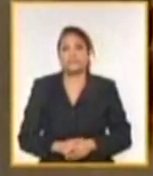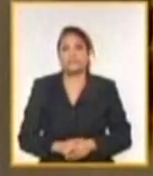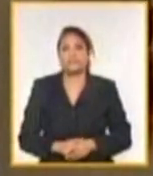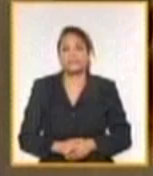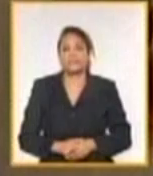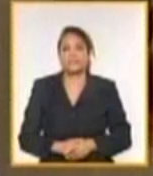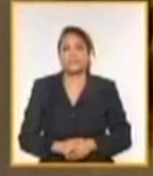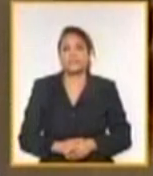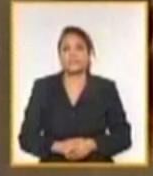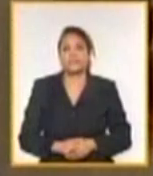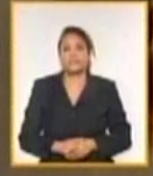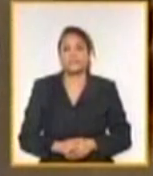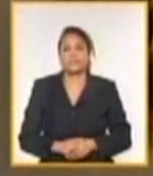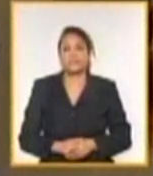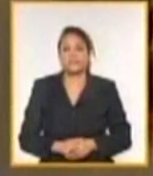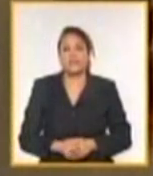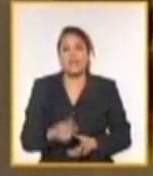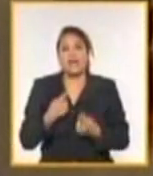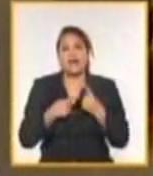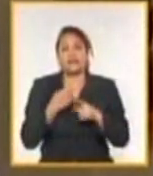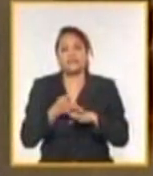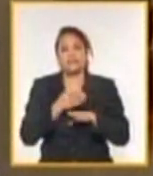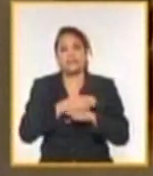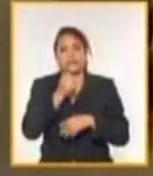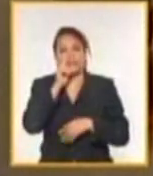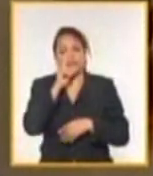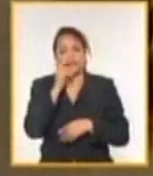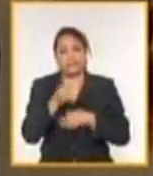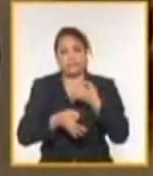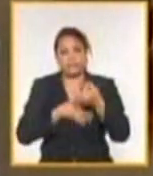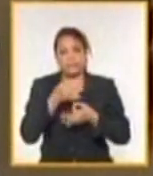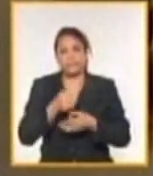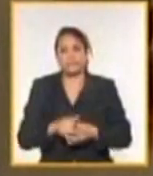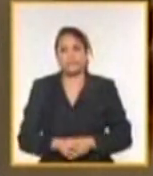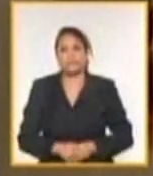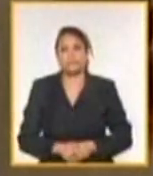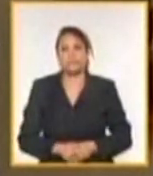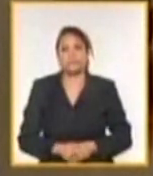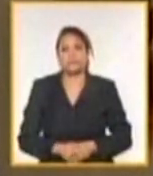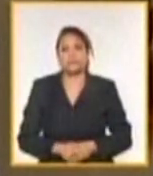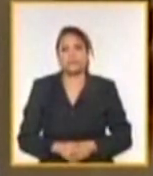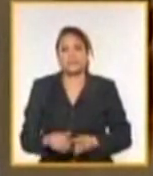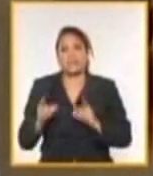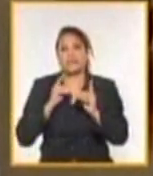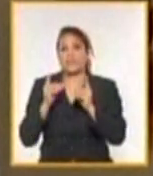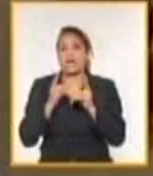terminar sobre Armando Har. Muchos fueron los diálogos.